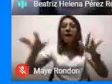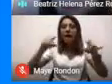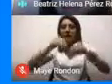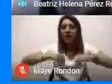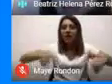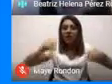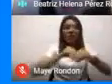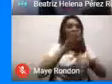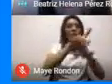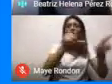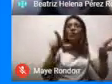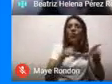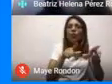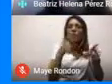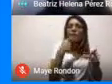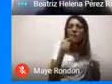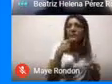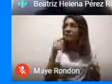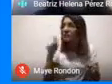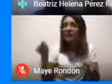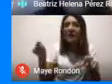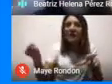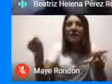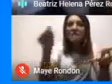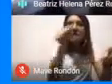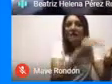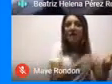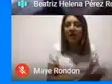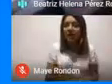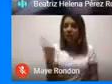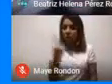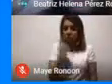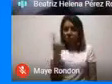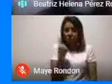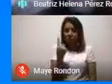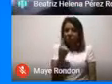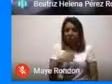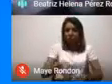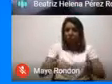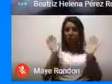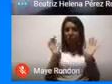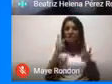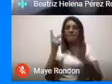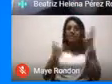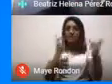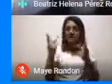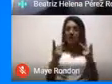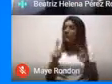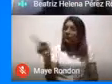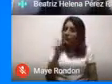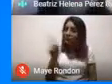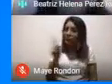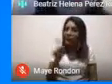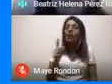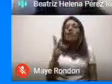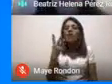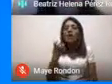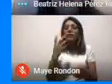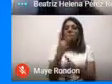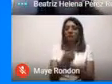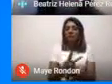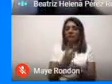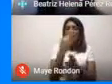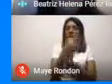habrán identificado, pero que queremos que no solo que los vengan a visitar, sino que también los queremos conservar,